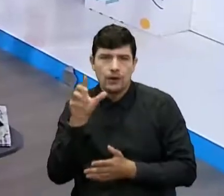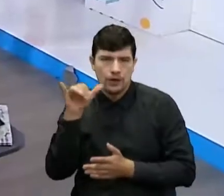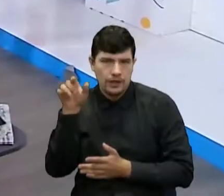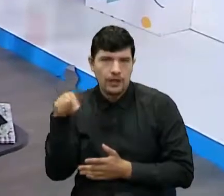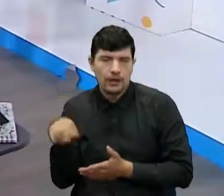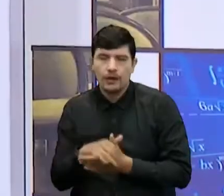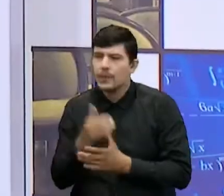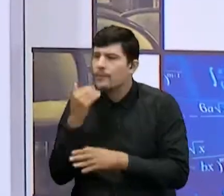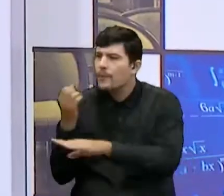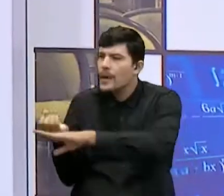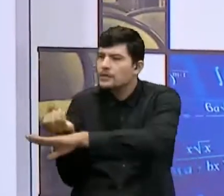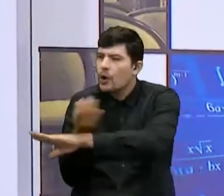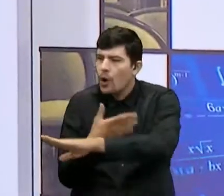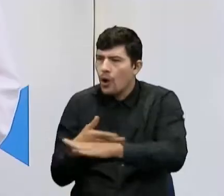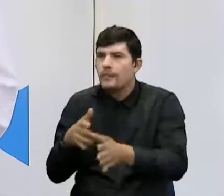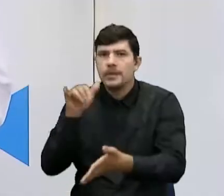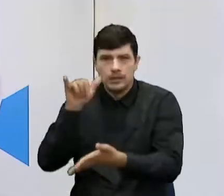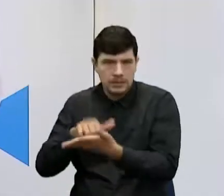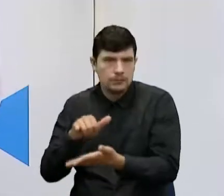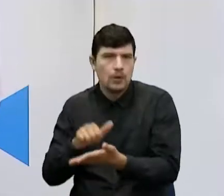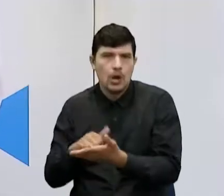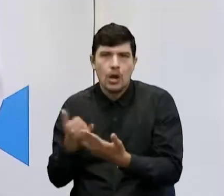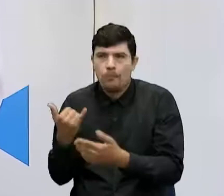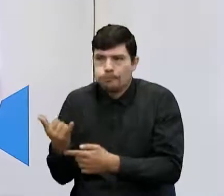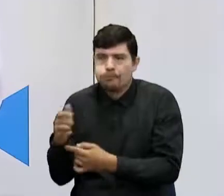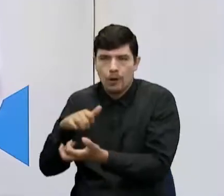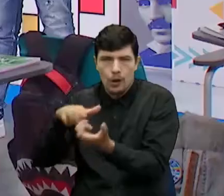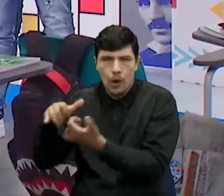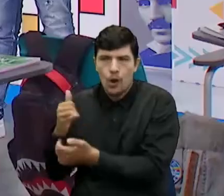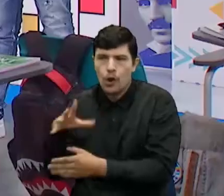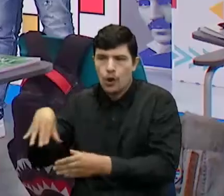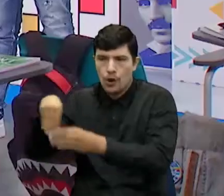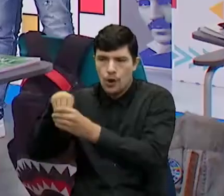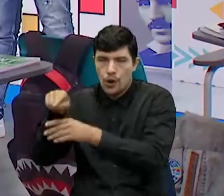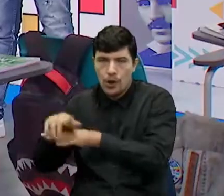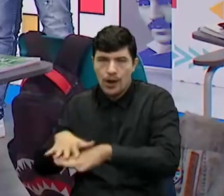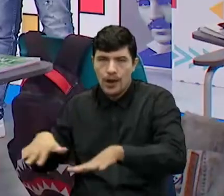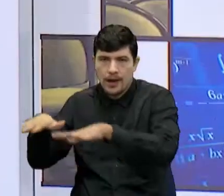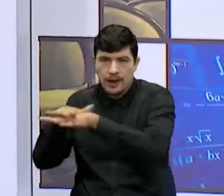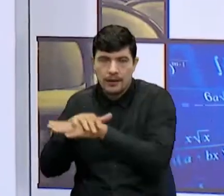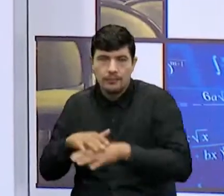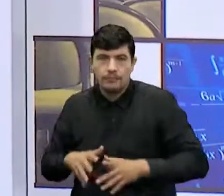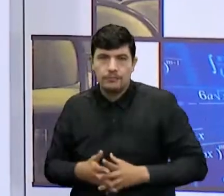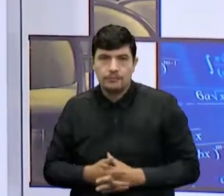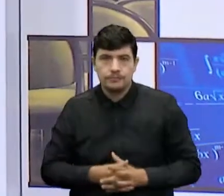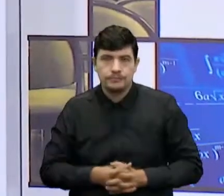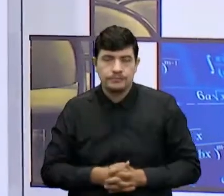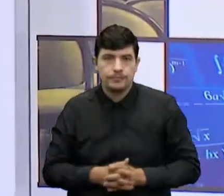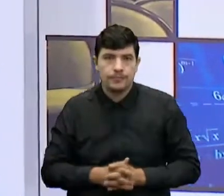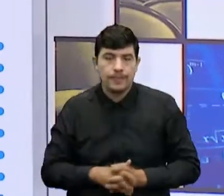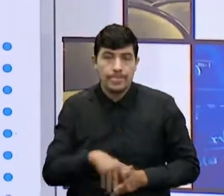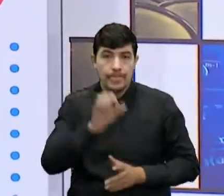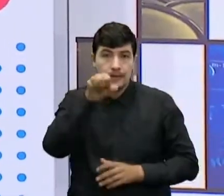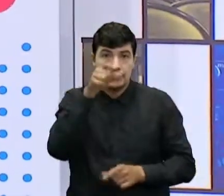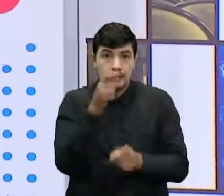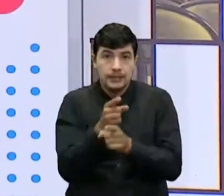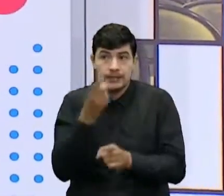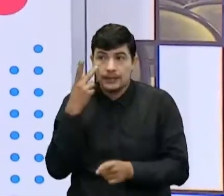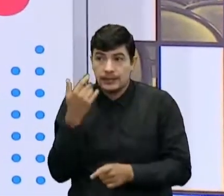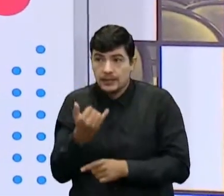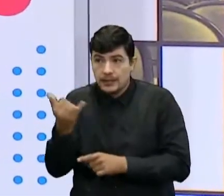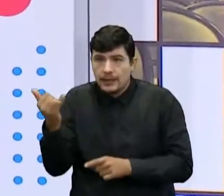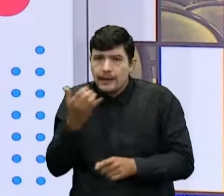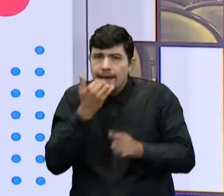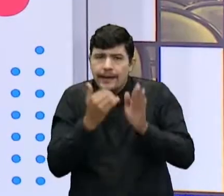El pasto, ¿qué sería? También sería abiótico Vivo, perdón Sí, es eso Muy bien Entonces estos pueden ser